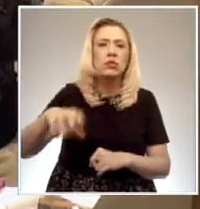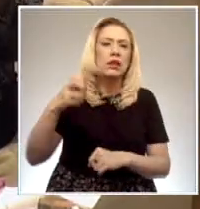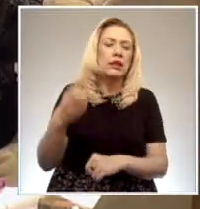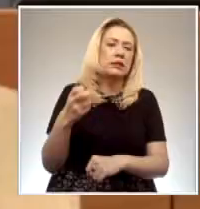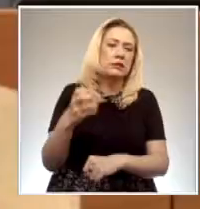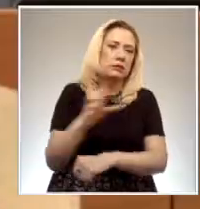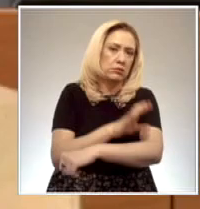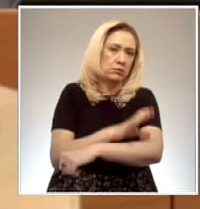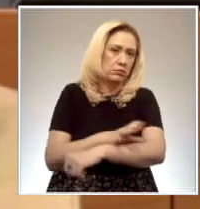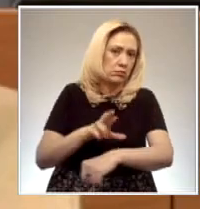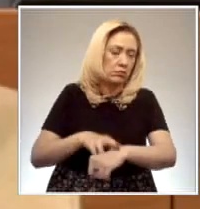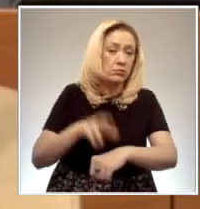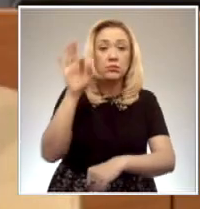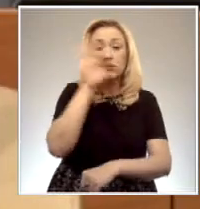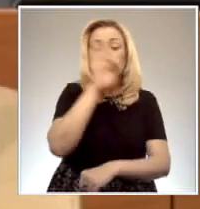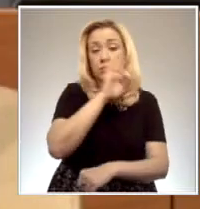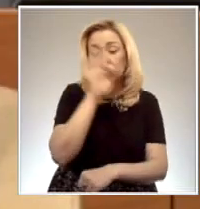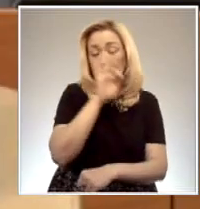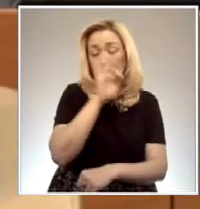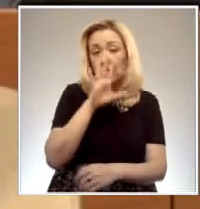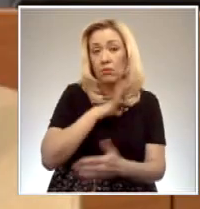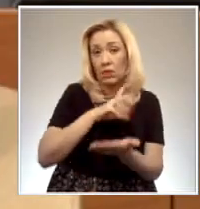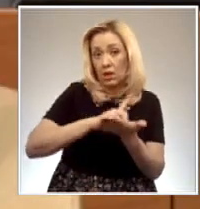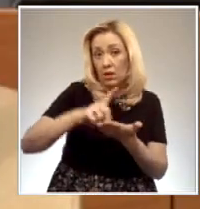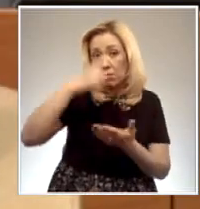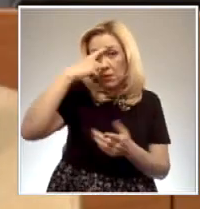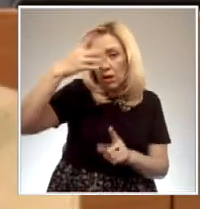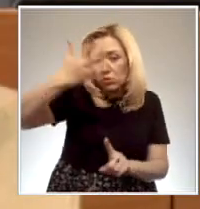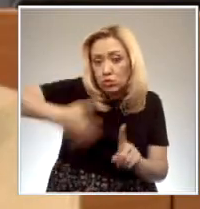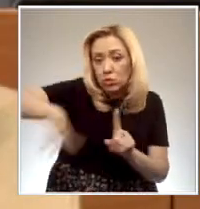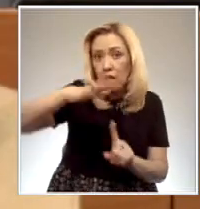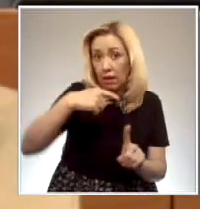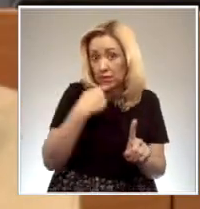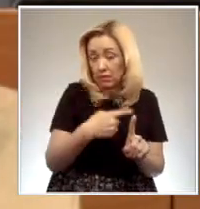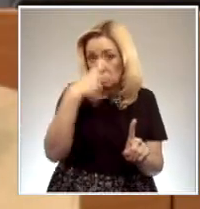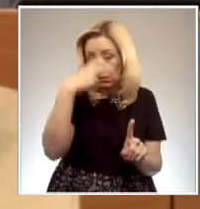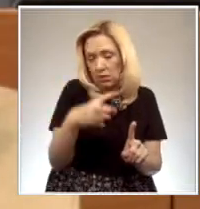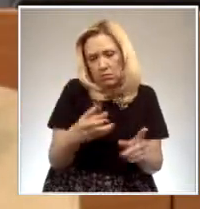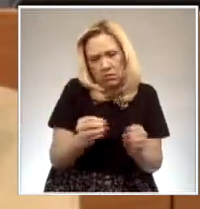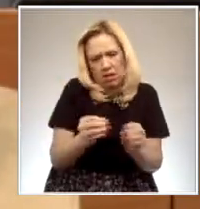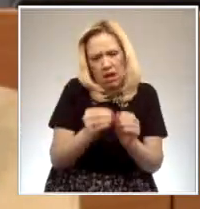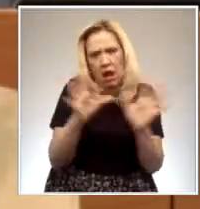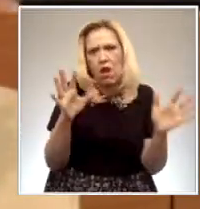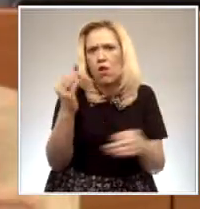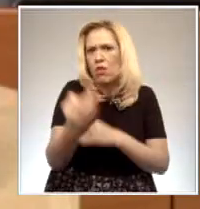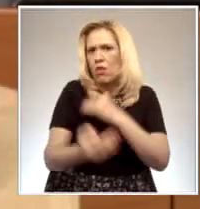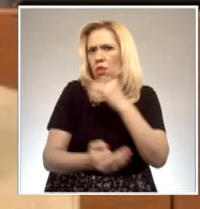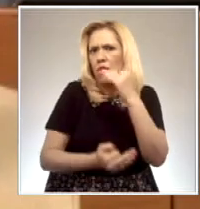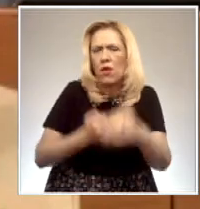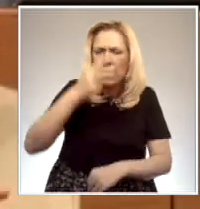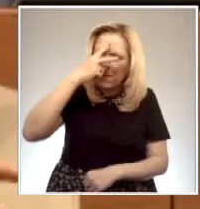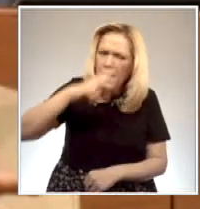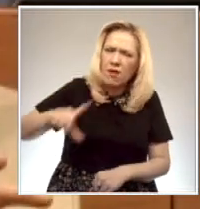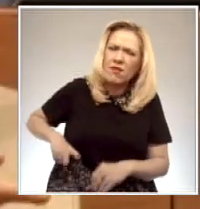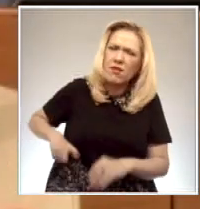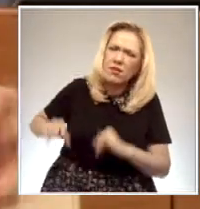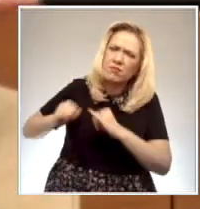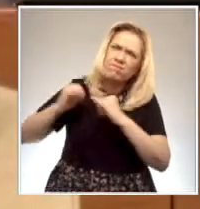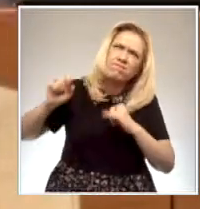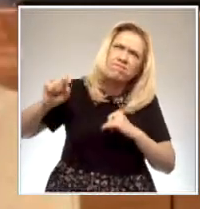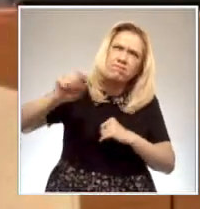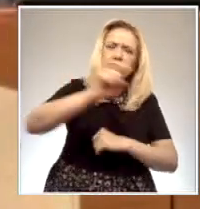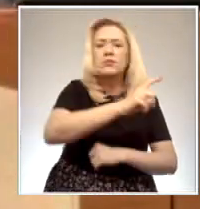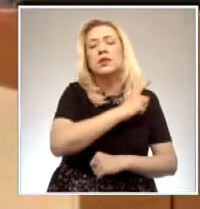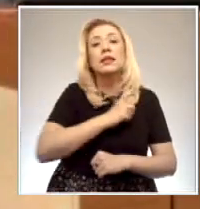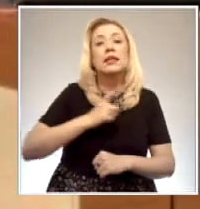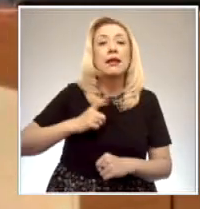materia. Si existe el derecho a ser buscado como una obligación del Estado mexicano, ¿qué significa? Que todas las instituciones del Estado mexicano deben